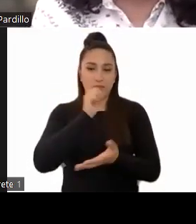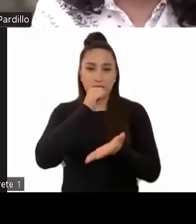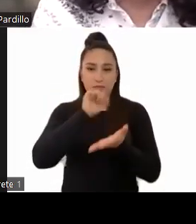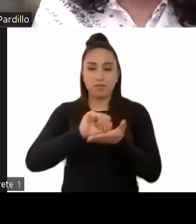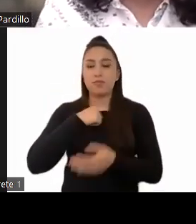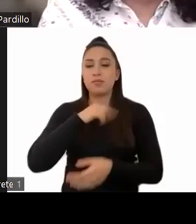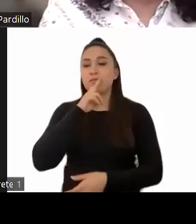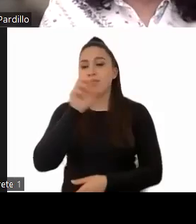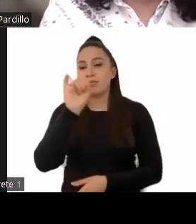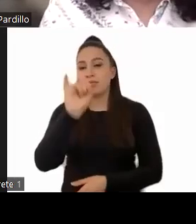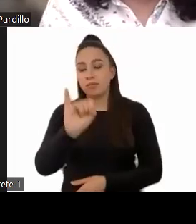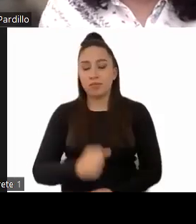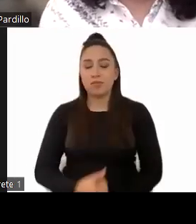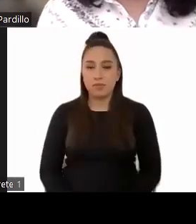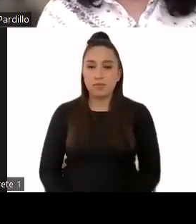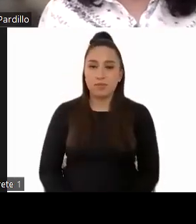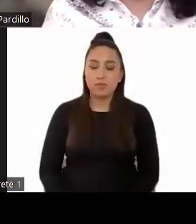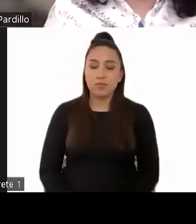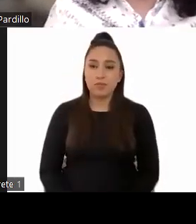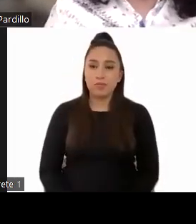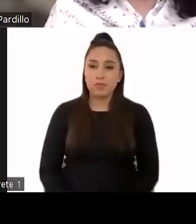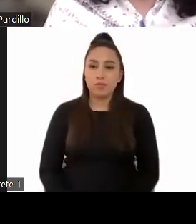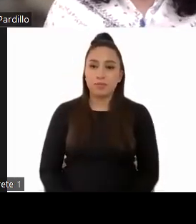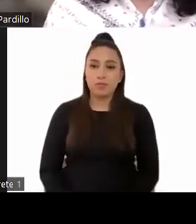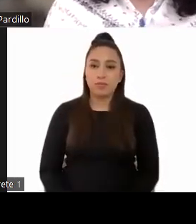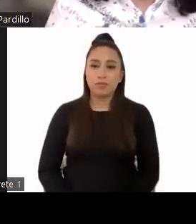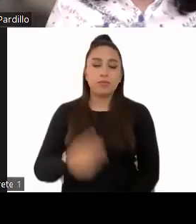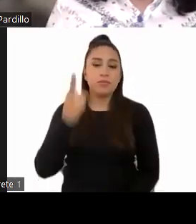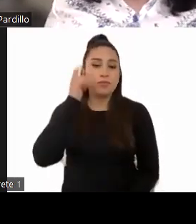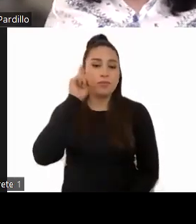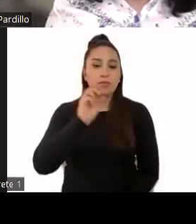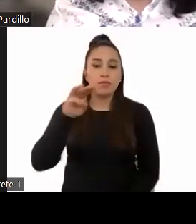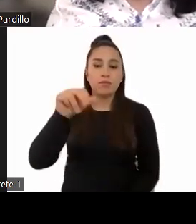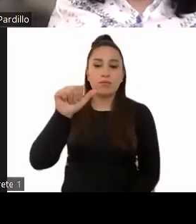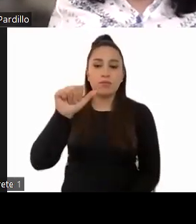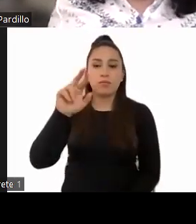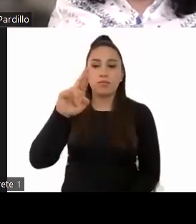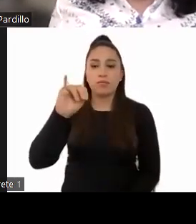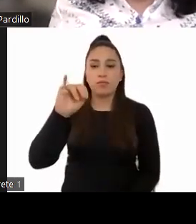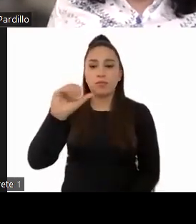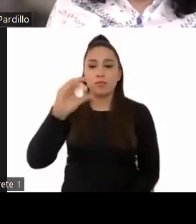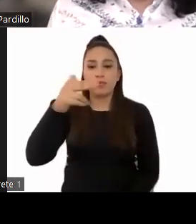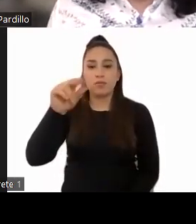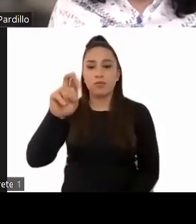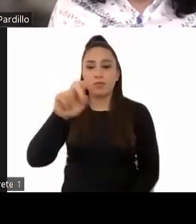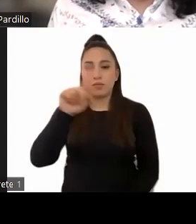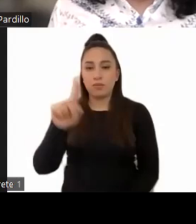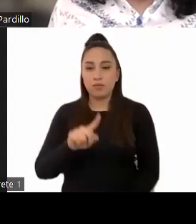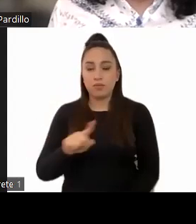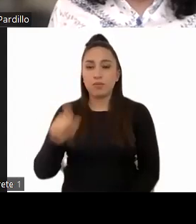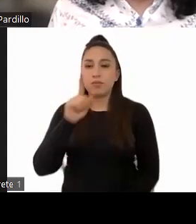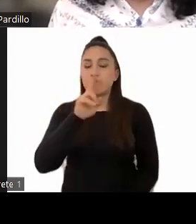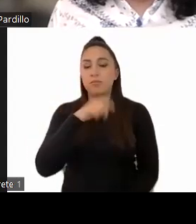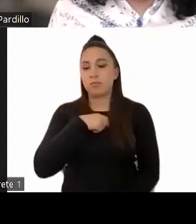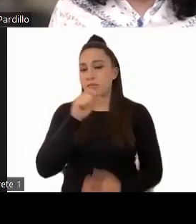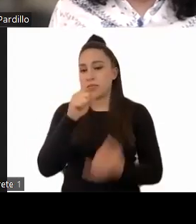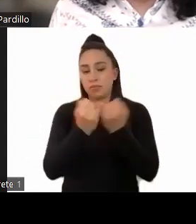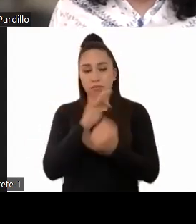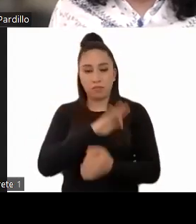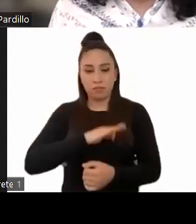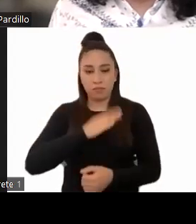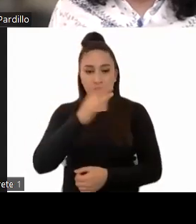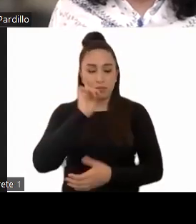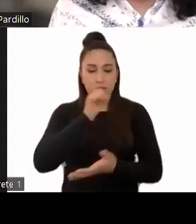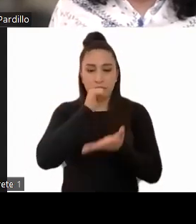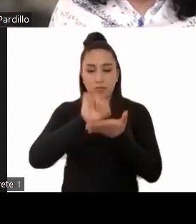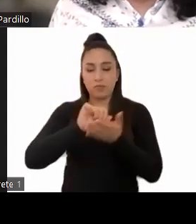es a favor. Gracias, diputada. Diputada María Guadalupe Chávez Contreras. Igual felicitar a la diputada y mi voto